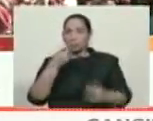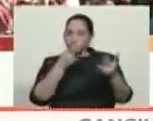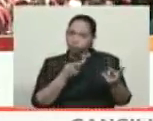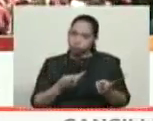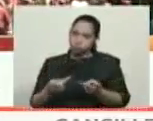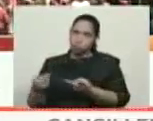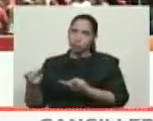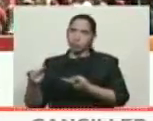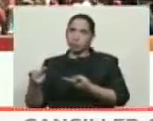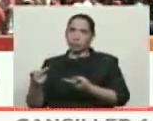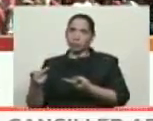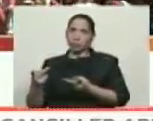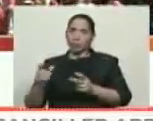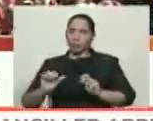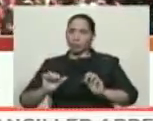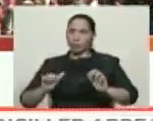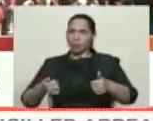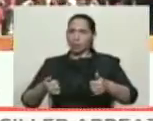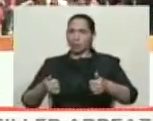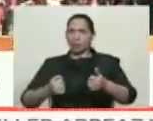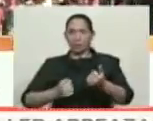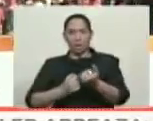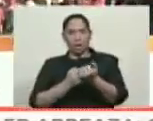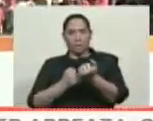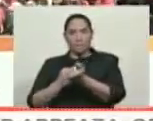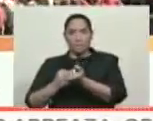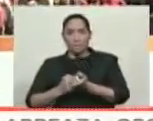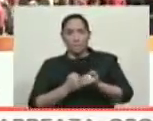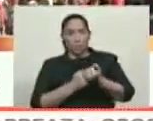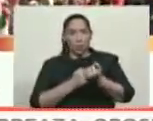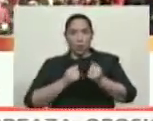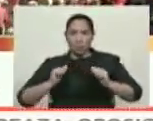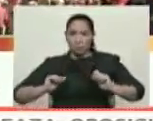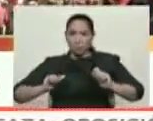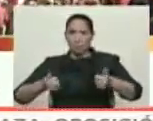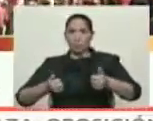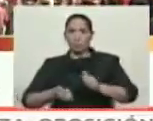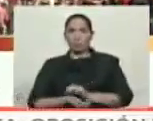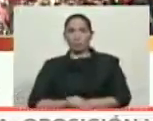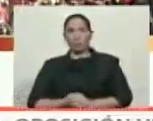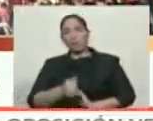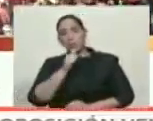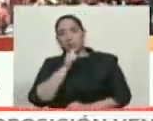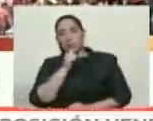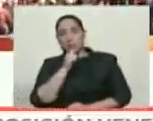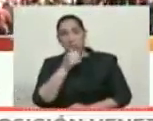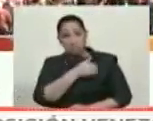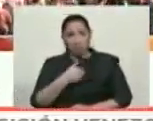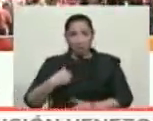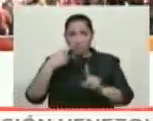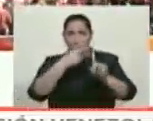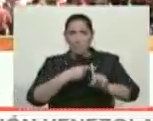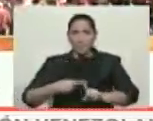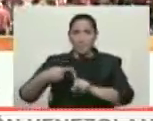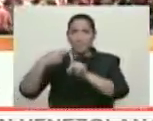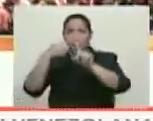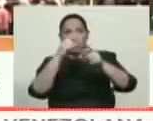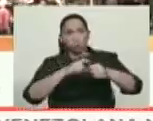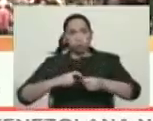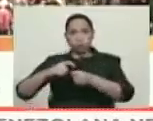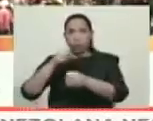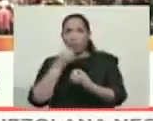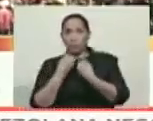a esta iniciativa, que da el apoyo a esta iniciativa de quienes se quieran sumar con buen